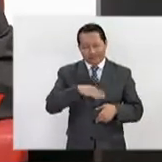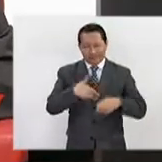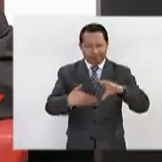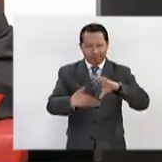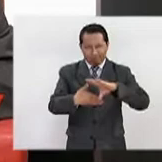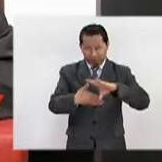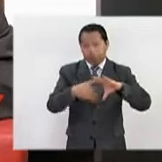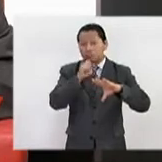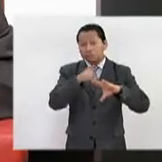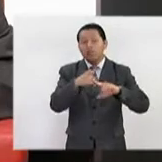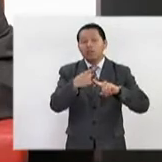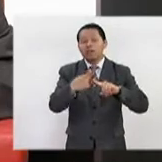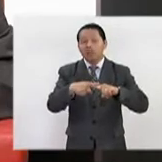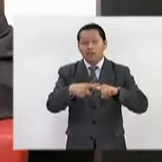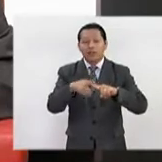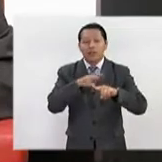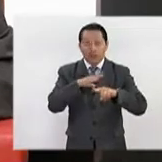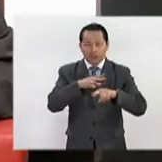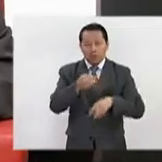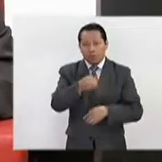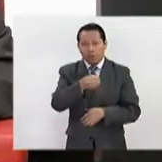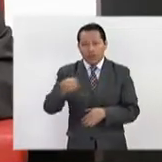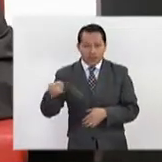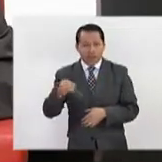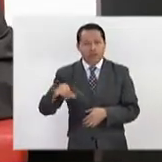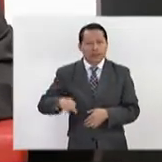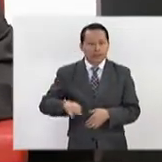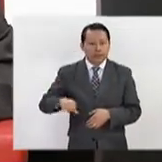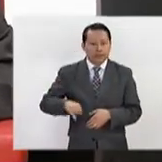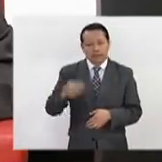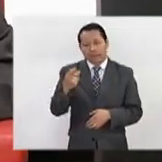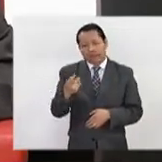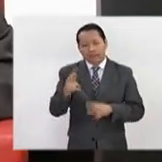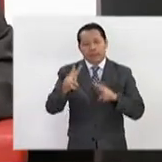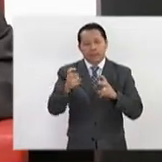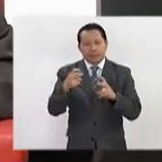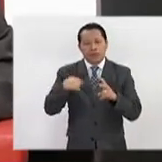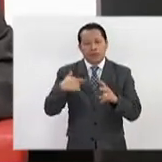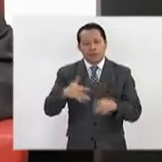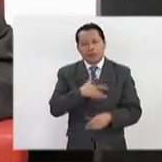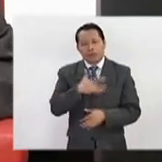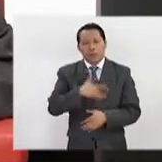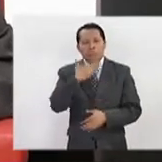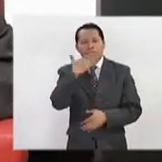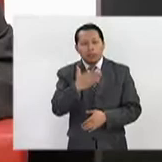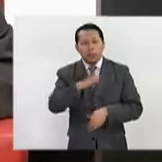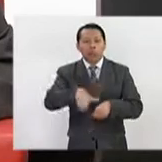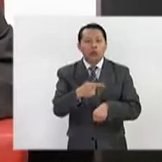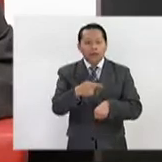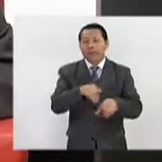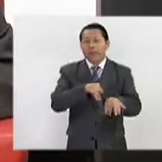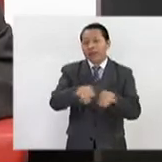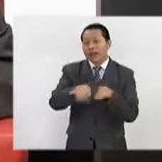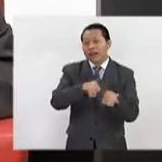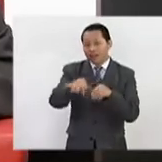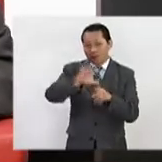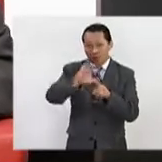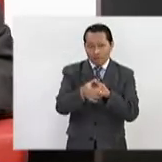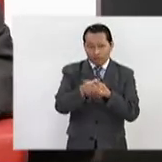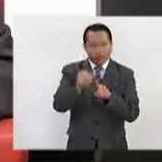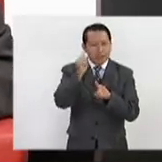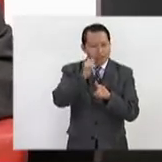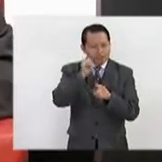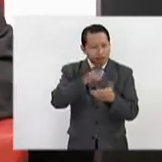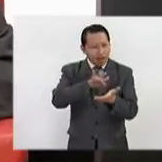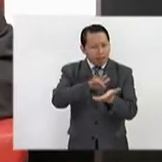mayor intervención de organizaciones sociales que están interesadas en este tema, lo cual me parece que es excelente, porque el trabajo de la comisión se apoya mucho en el